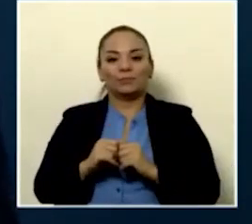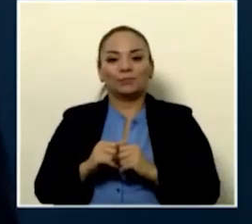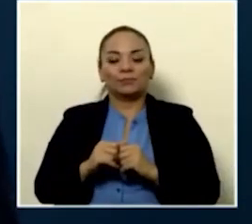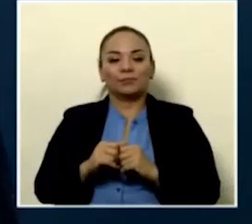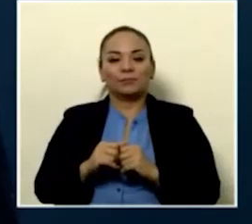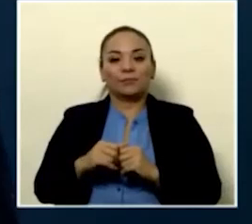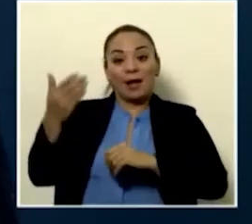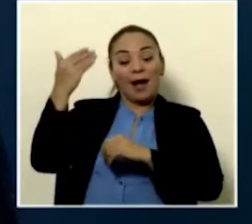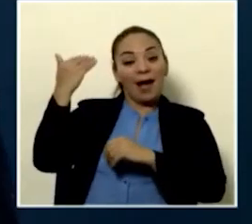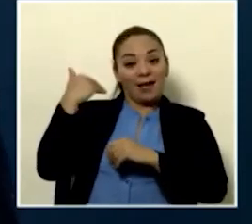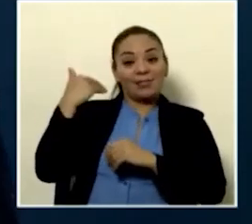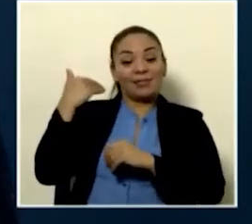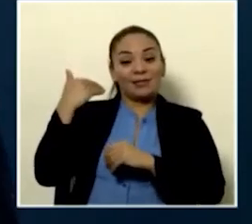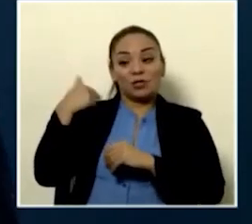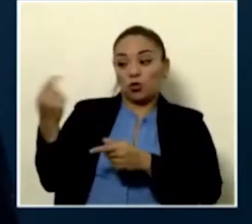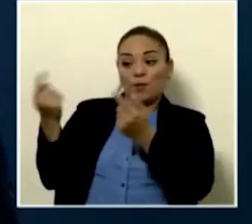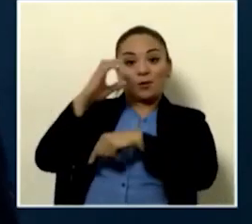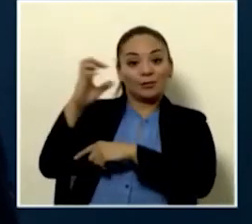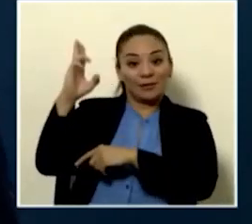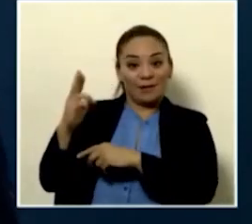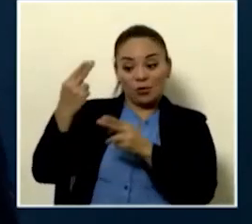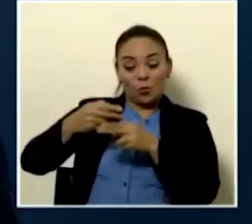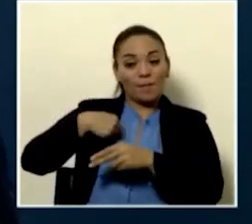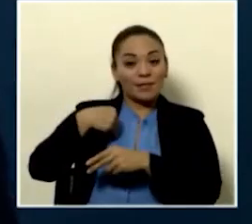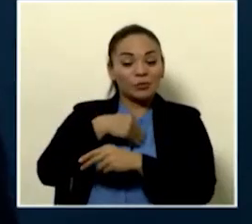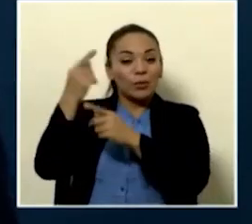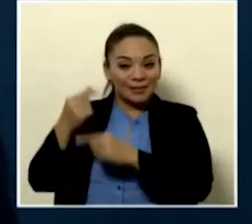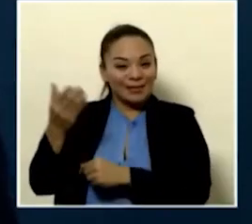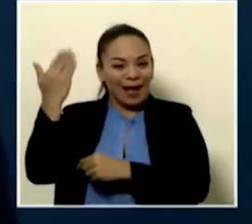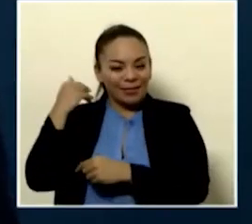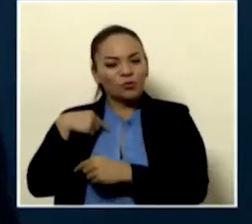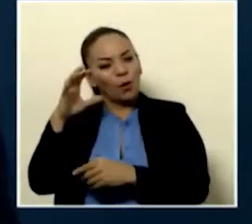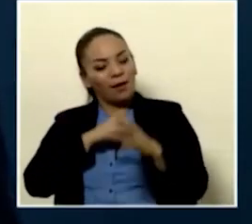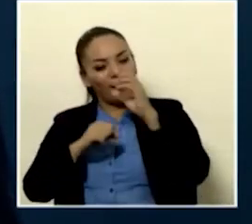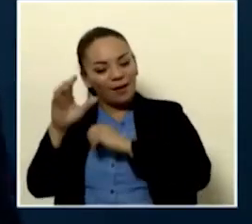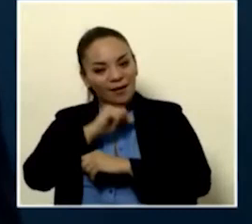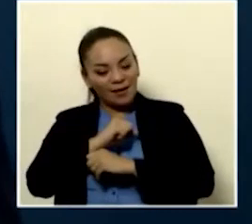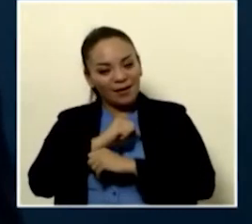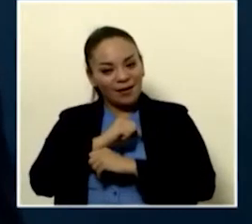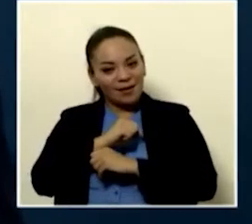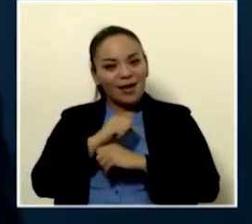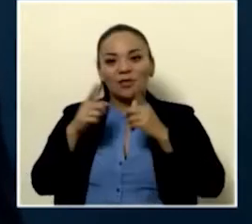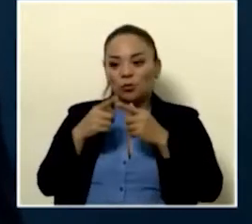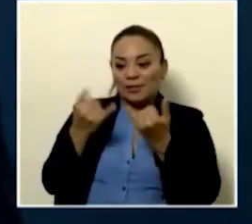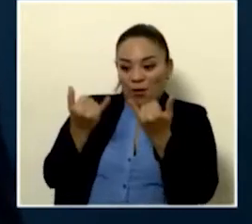como ministro de Hacienda ya va a ser una